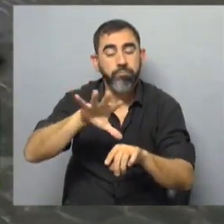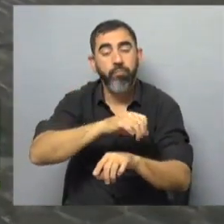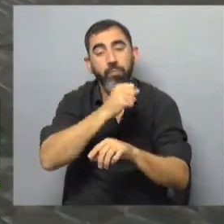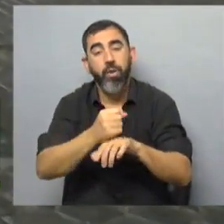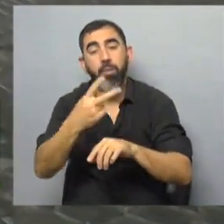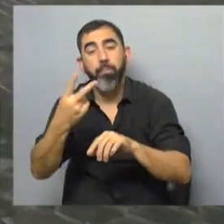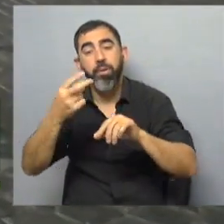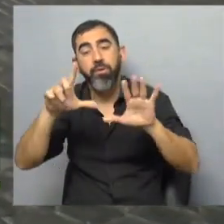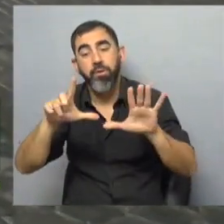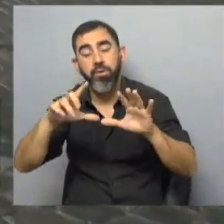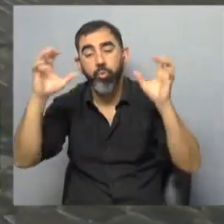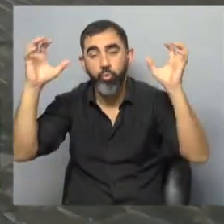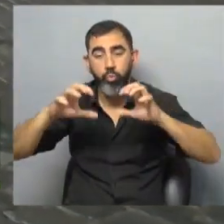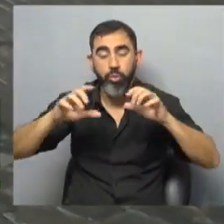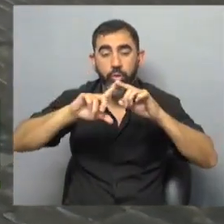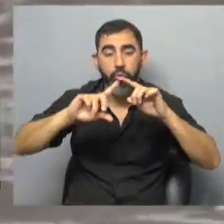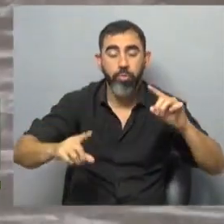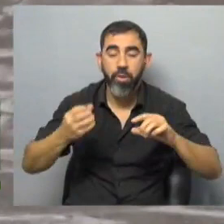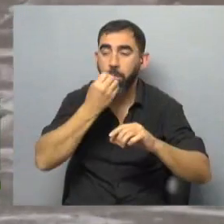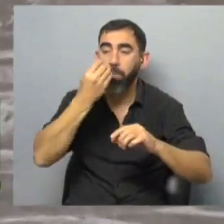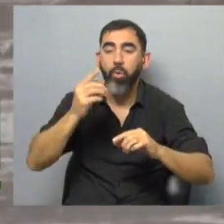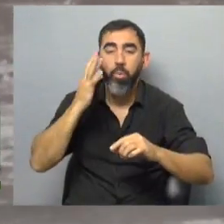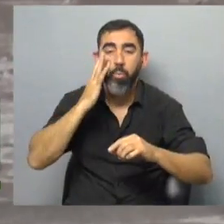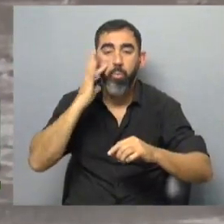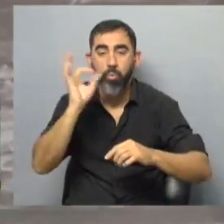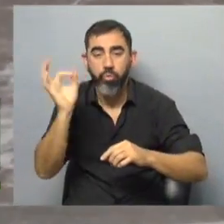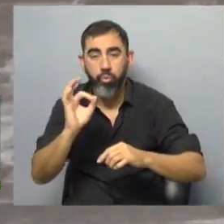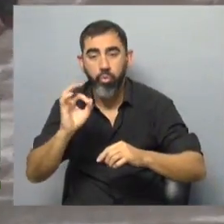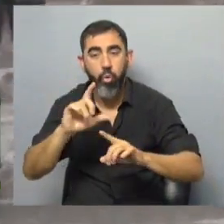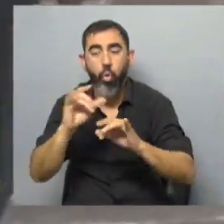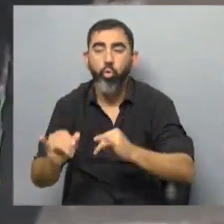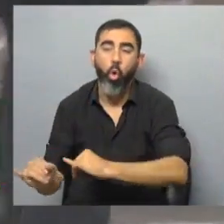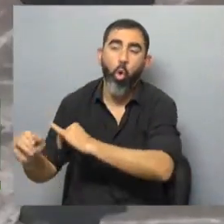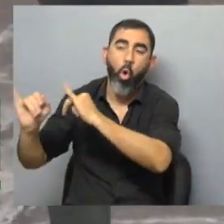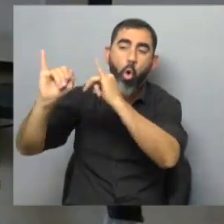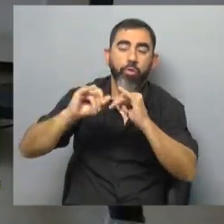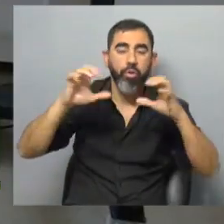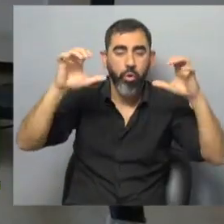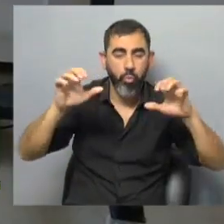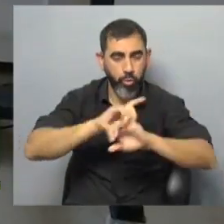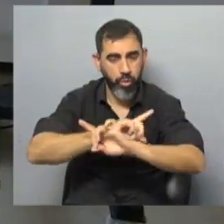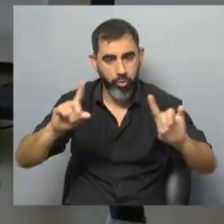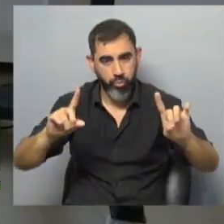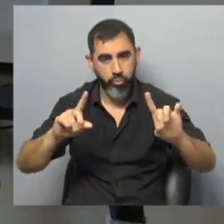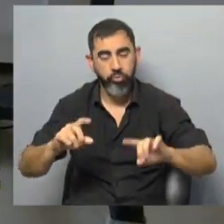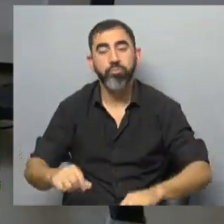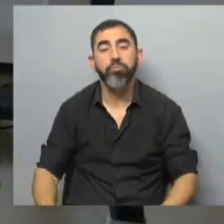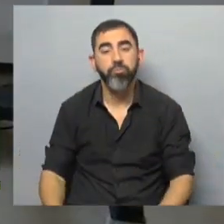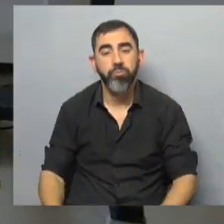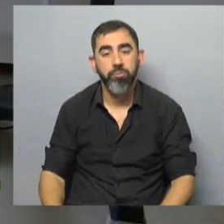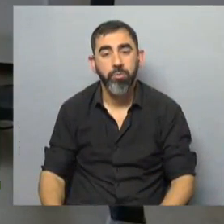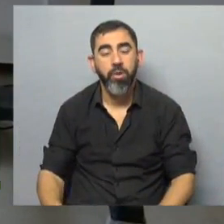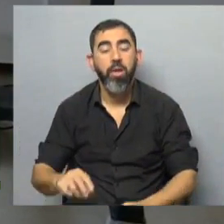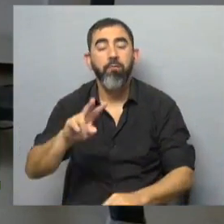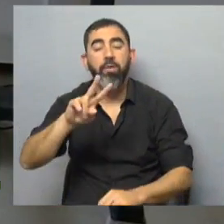27, estamos esperando esas lluvias y tormentas con mejoras temporarias. O sea, no va a estar todo el tiempo lloviendo, ni todo el tiempo con tormentas. Sobre todo el